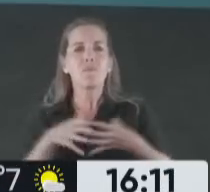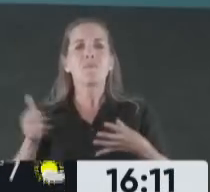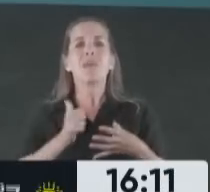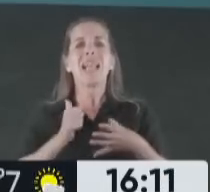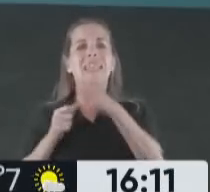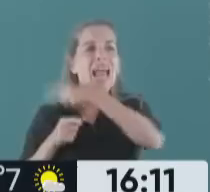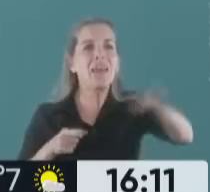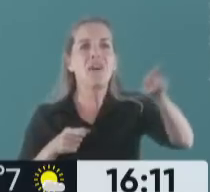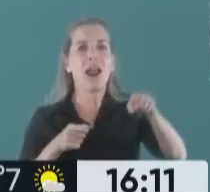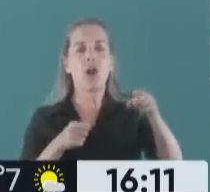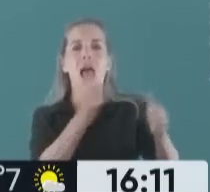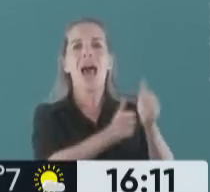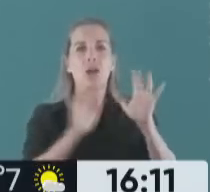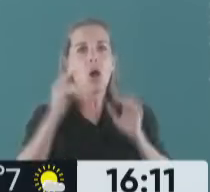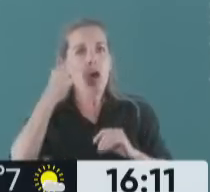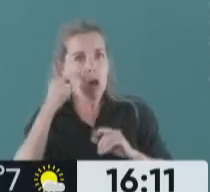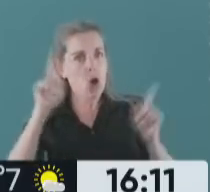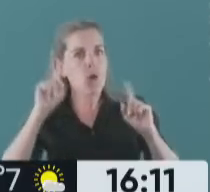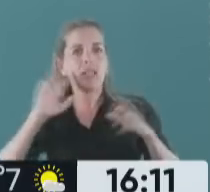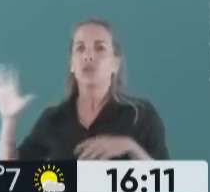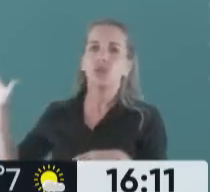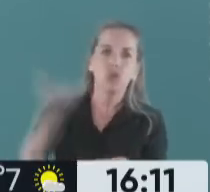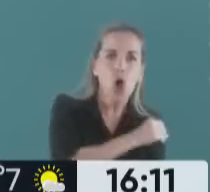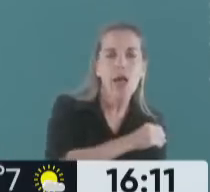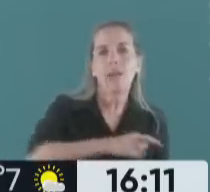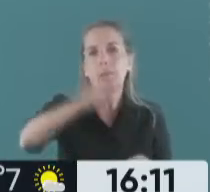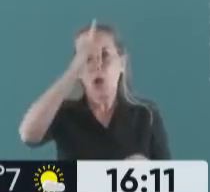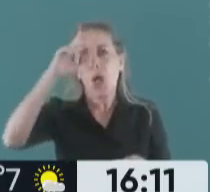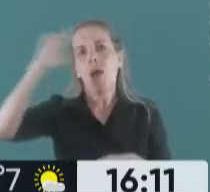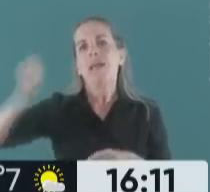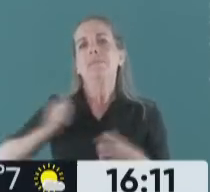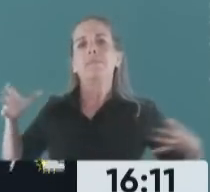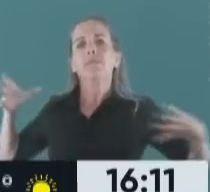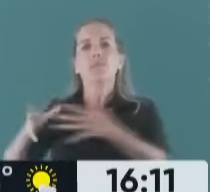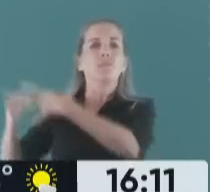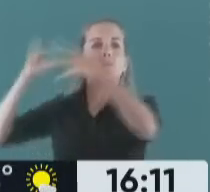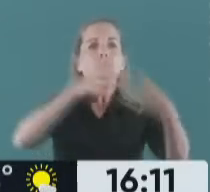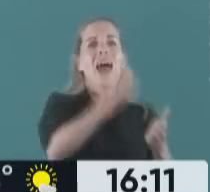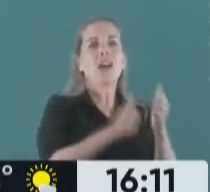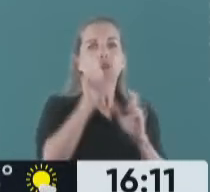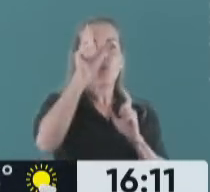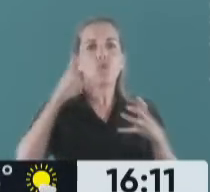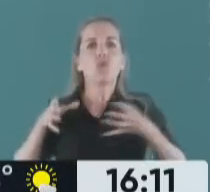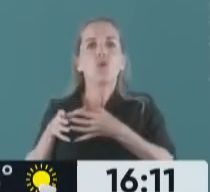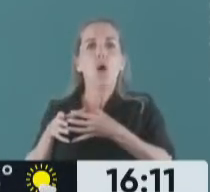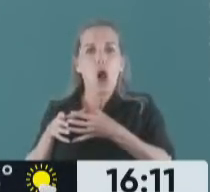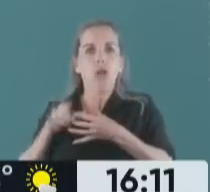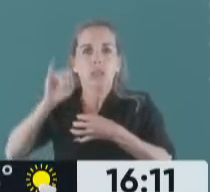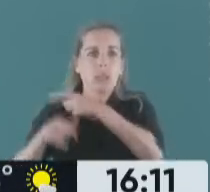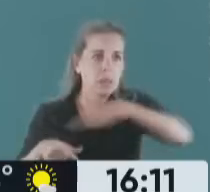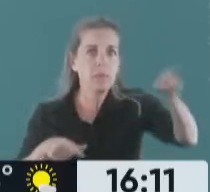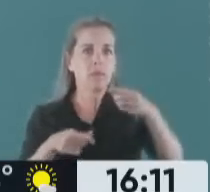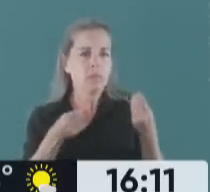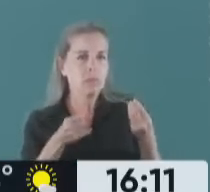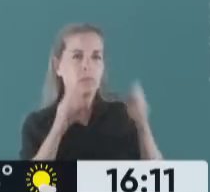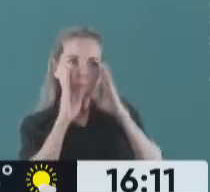No están yendo las Fuerzas Armadas, está yendo una división del Ejército que se ocupa de construcciones, tiene ingenieros,